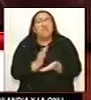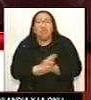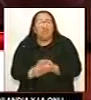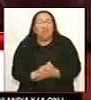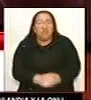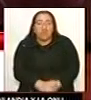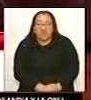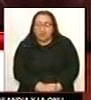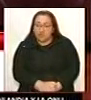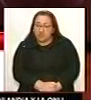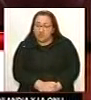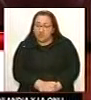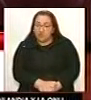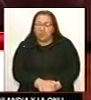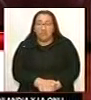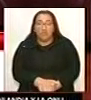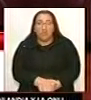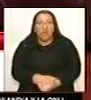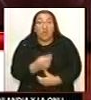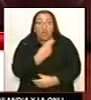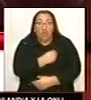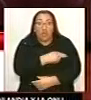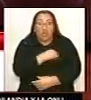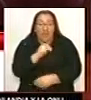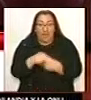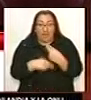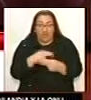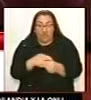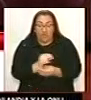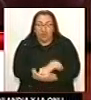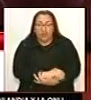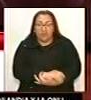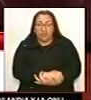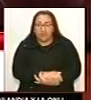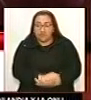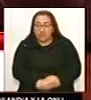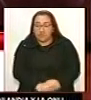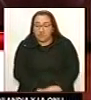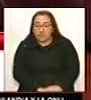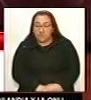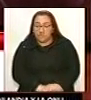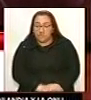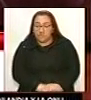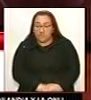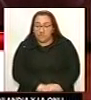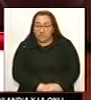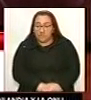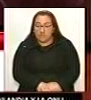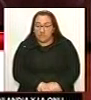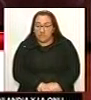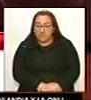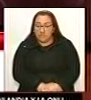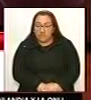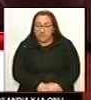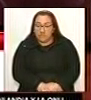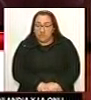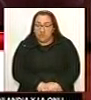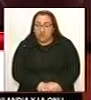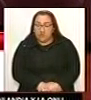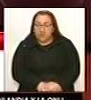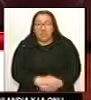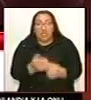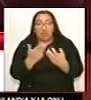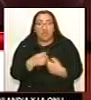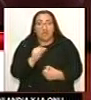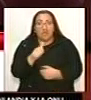A ver, los hospitales nacionales tienen o sea, la empresa